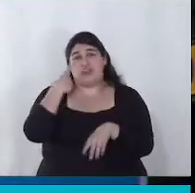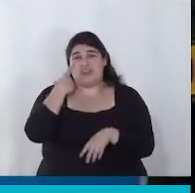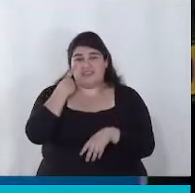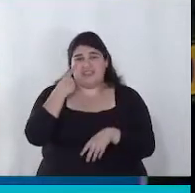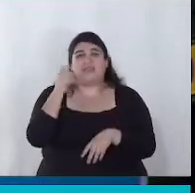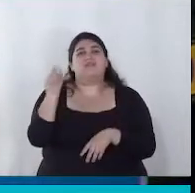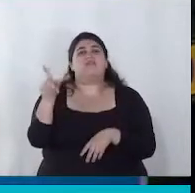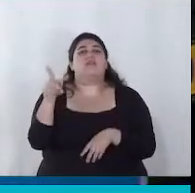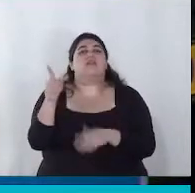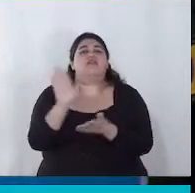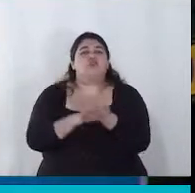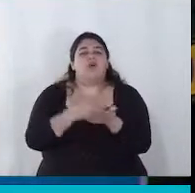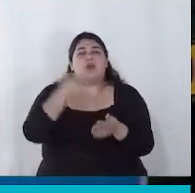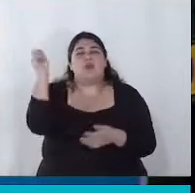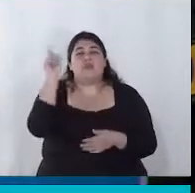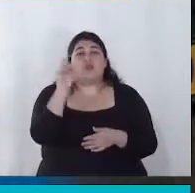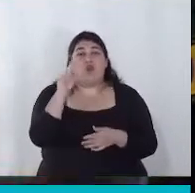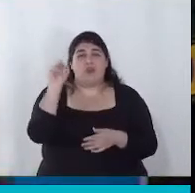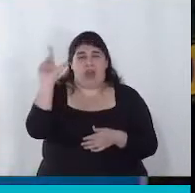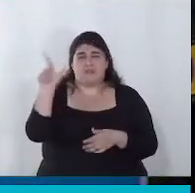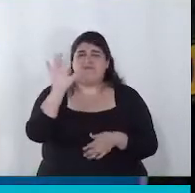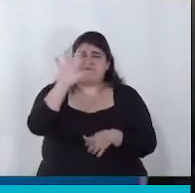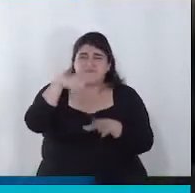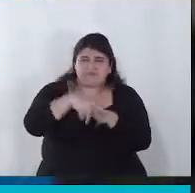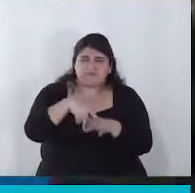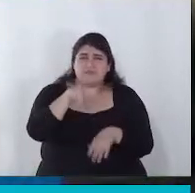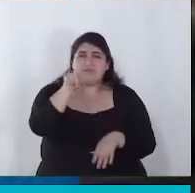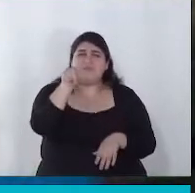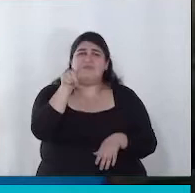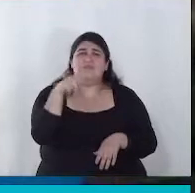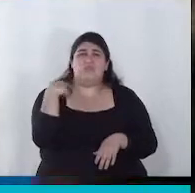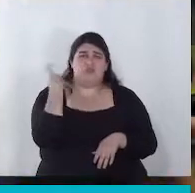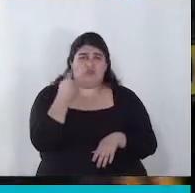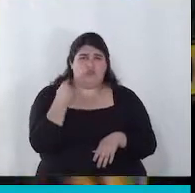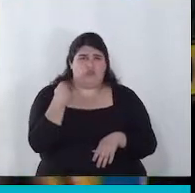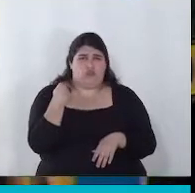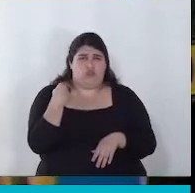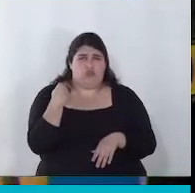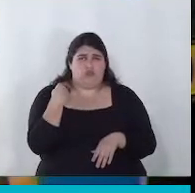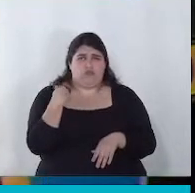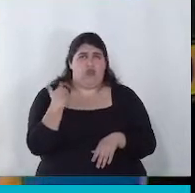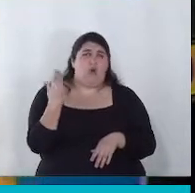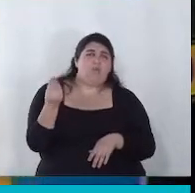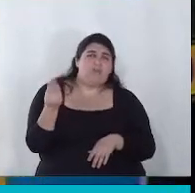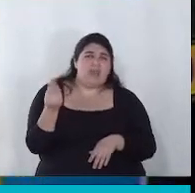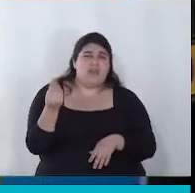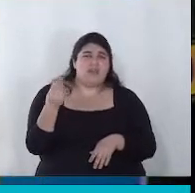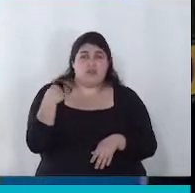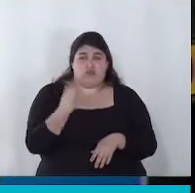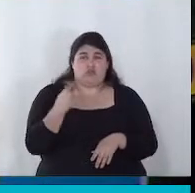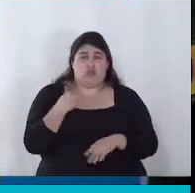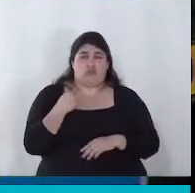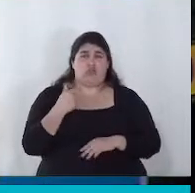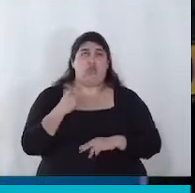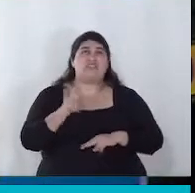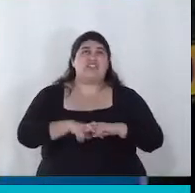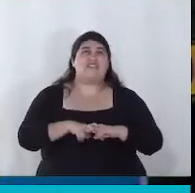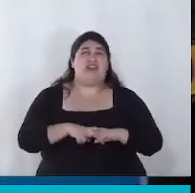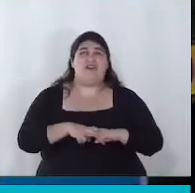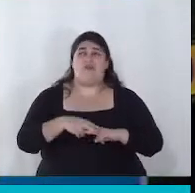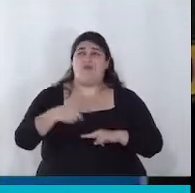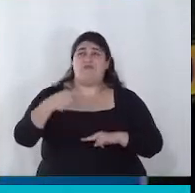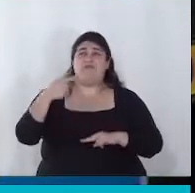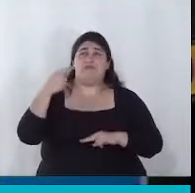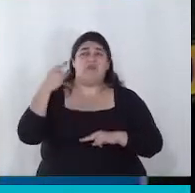causa juicio oral antes que nada quiero decir que nosotros no le tenemos miedo está en el banquillo de los acusados y le tenemos miedo a la